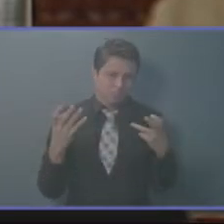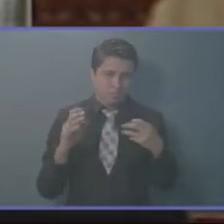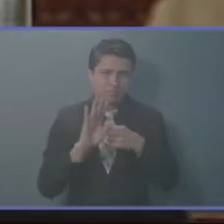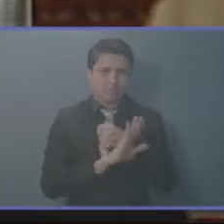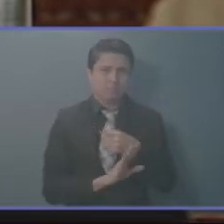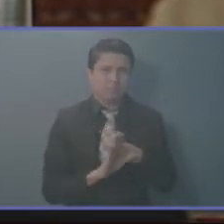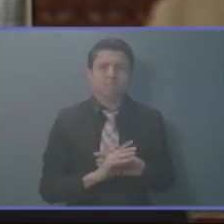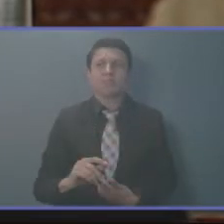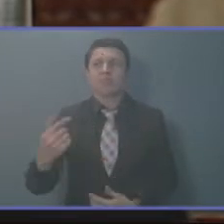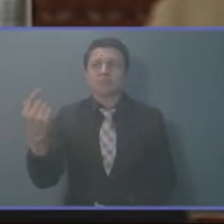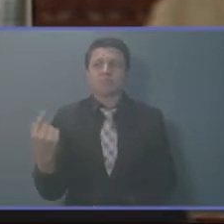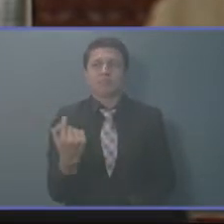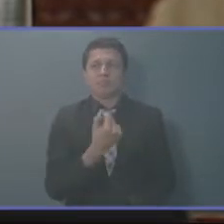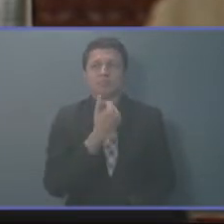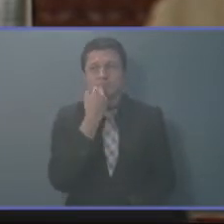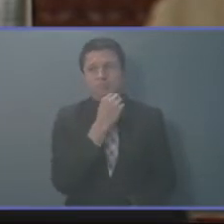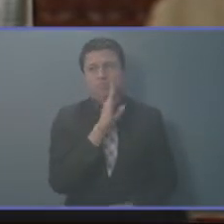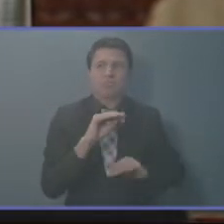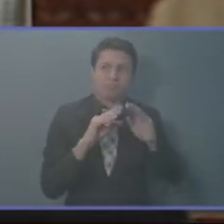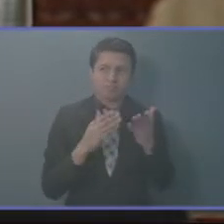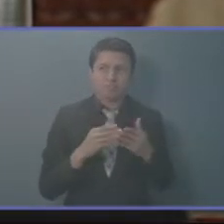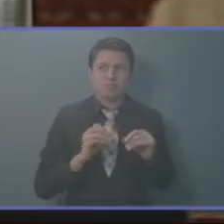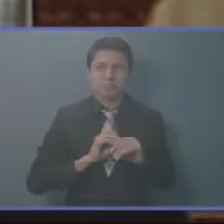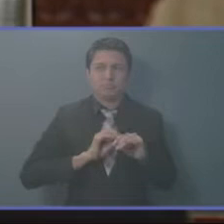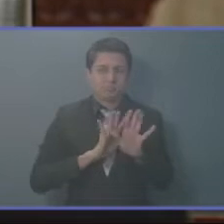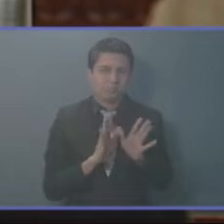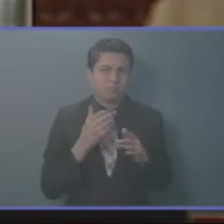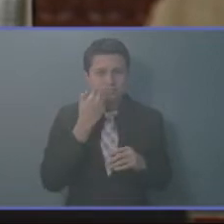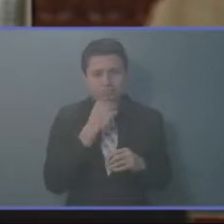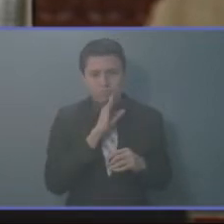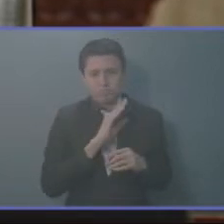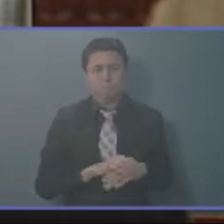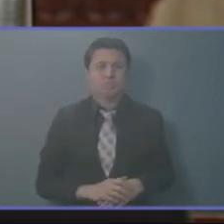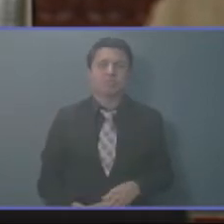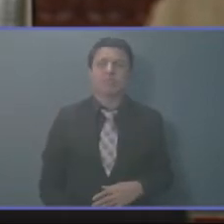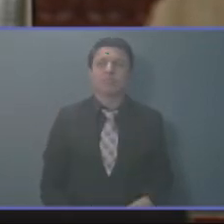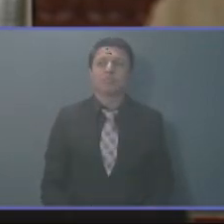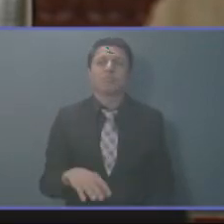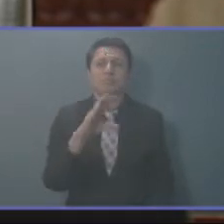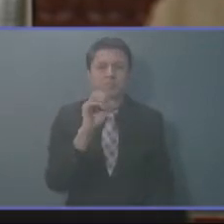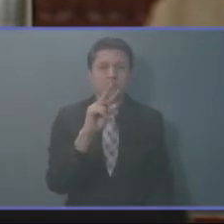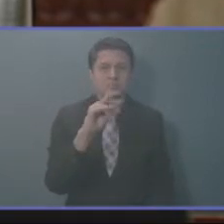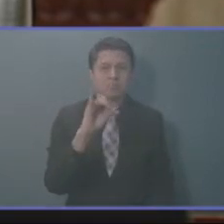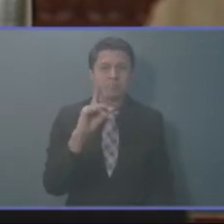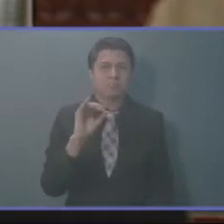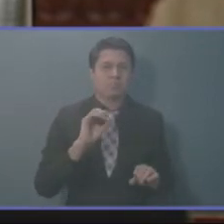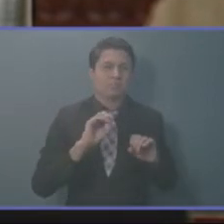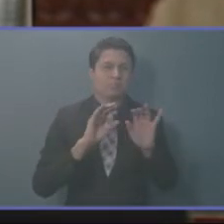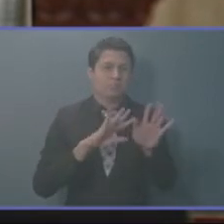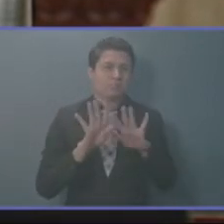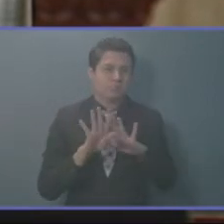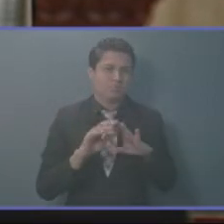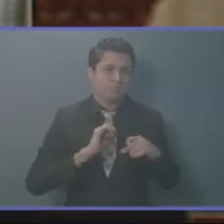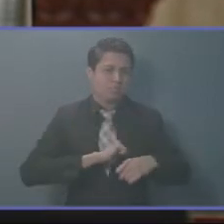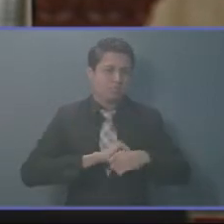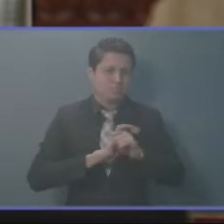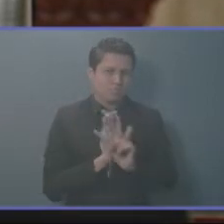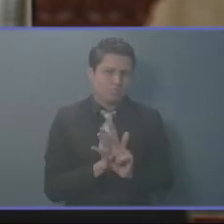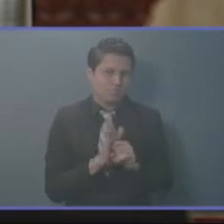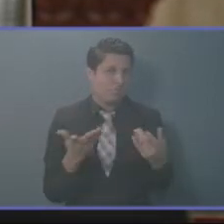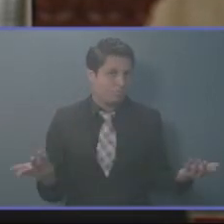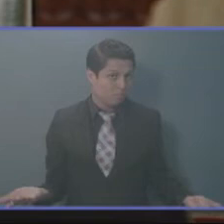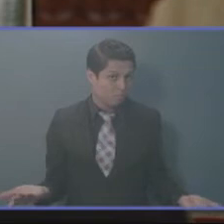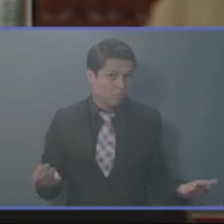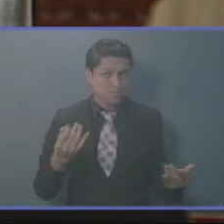para el nuevo coronavirus 2019 nCoV en establecimiento de salud. Recomendaciones